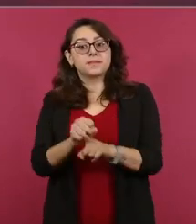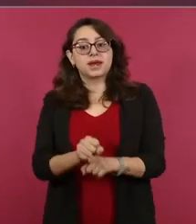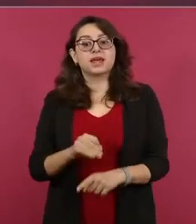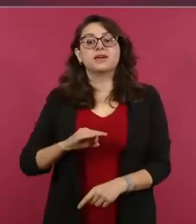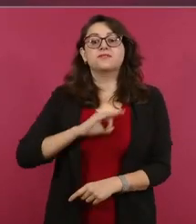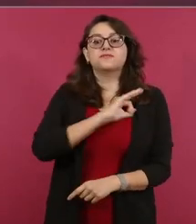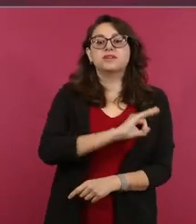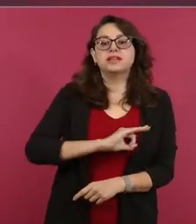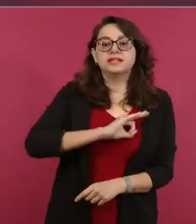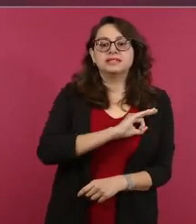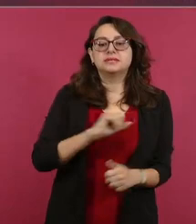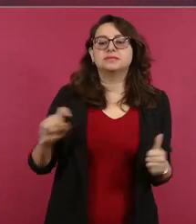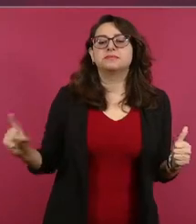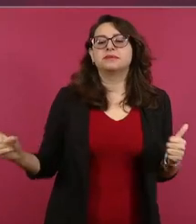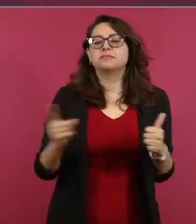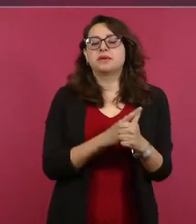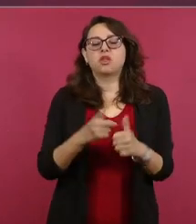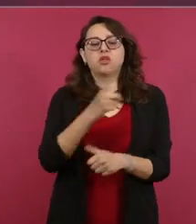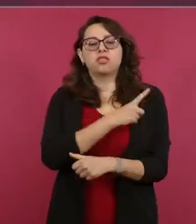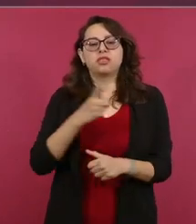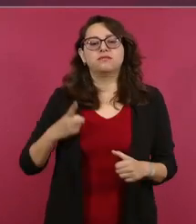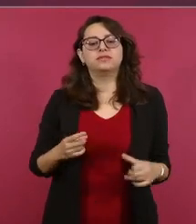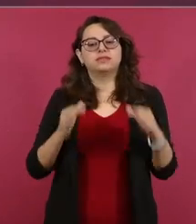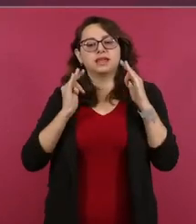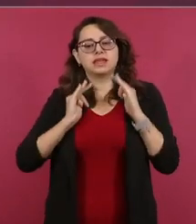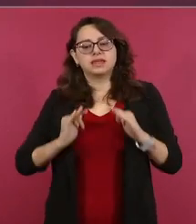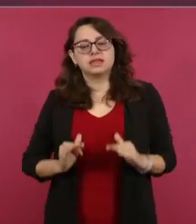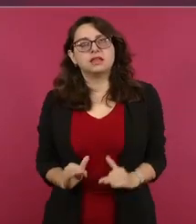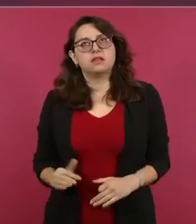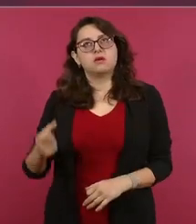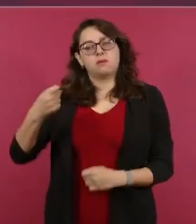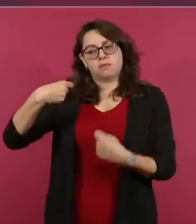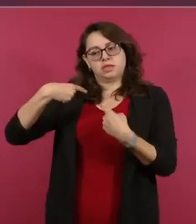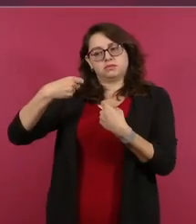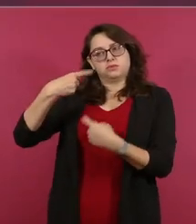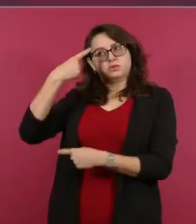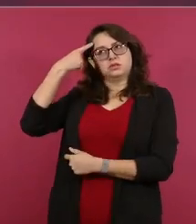con nuestra conciencia y estar bien con el prójimo.